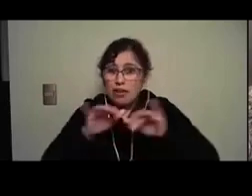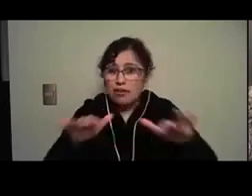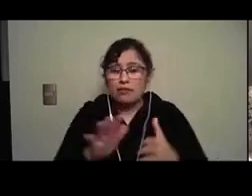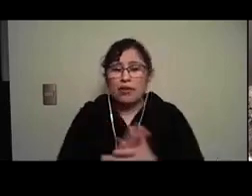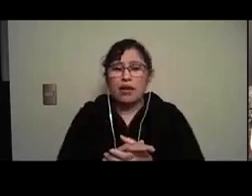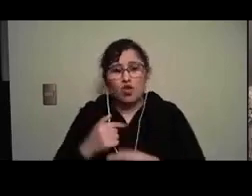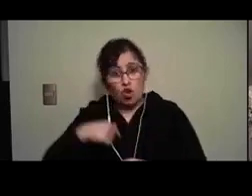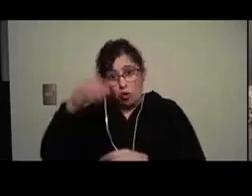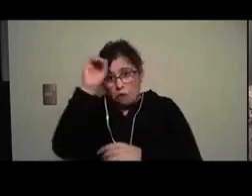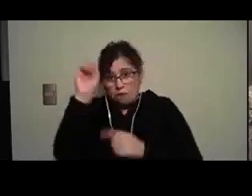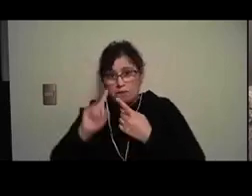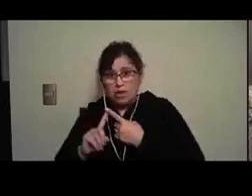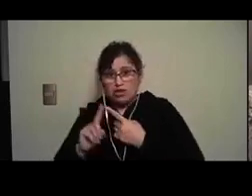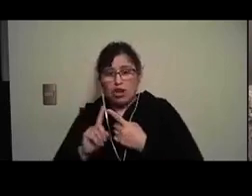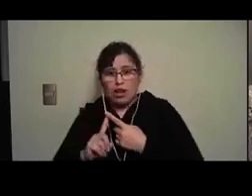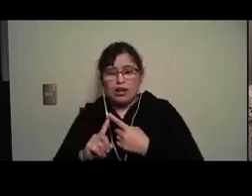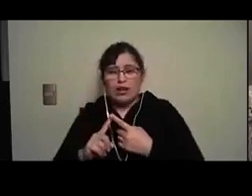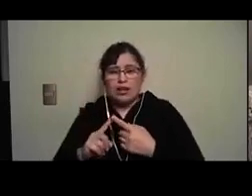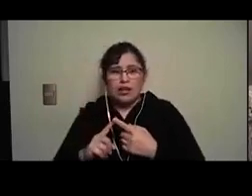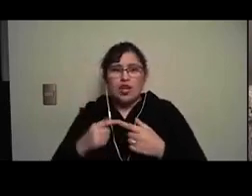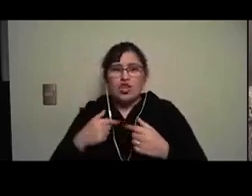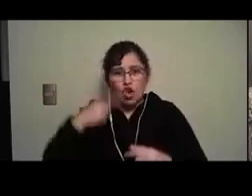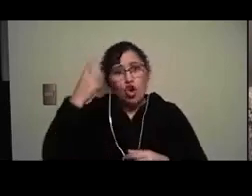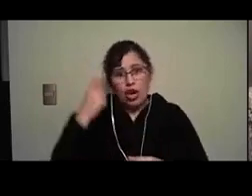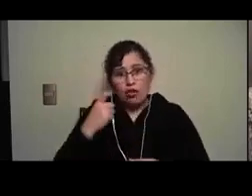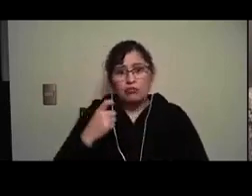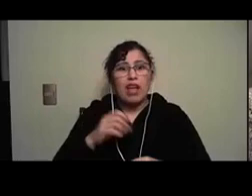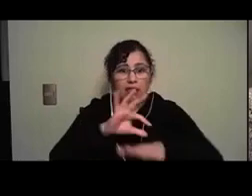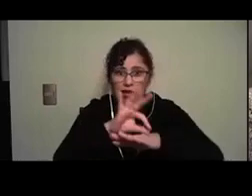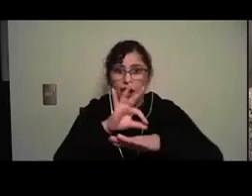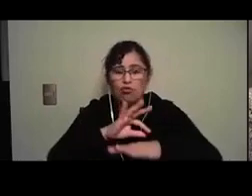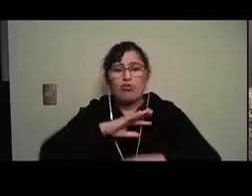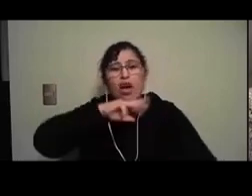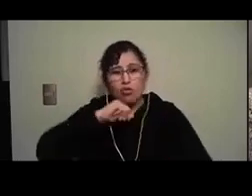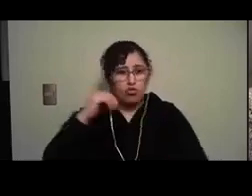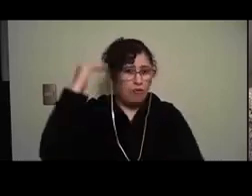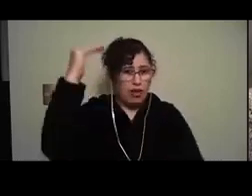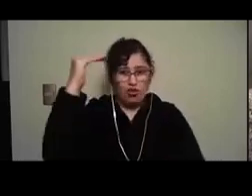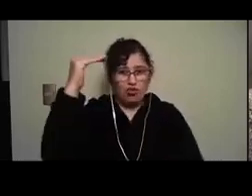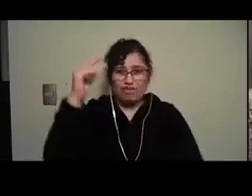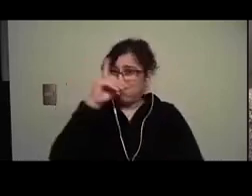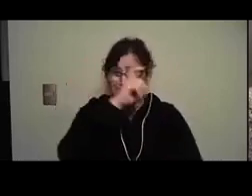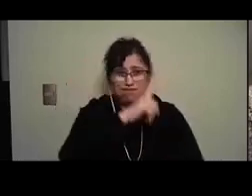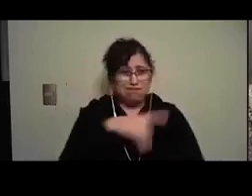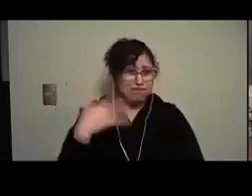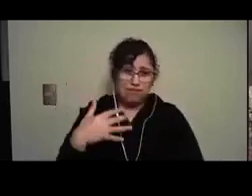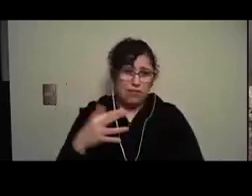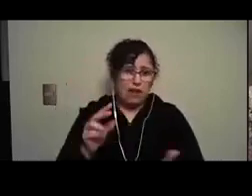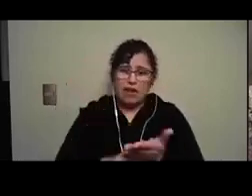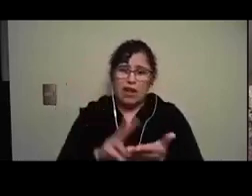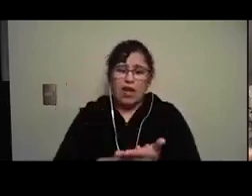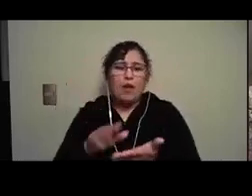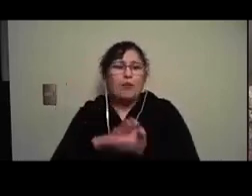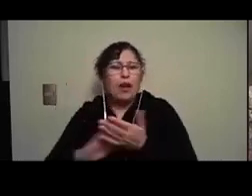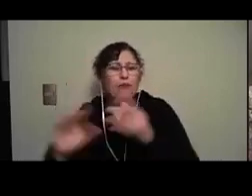opinión personal, se quedó al debe con la salud de los adultos mayores, Sí, yo igual pienso lo mismo. ¿ya? Y que, o sea, si uno prende